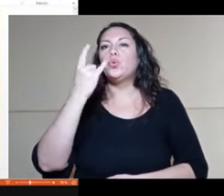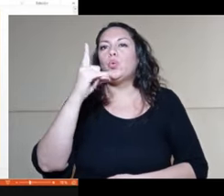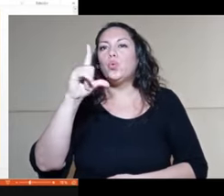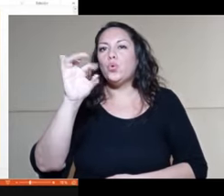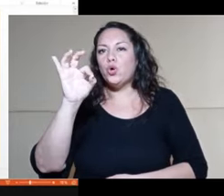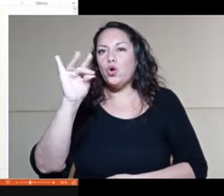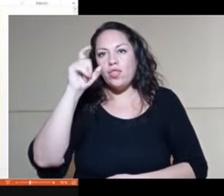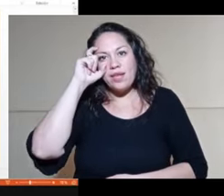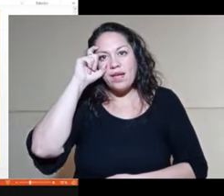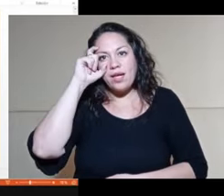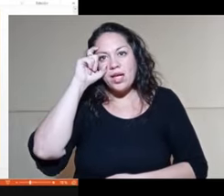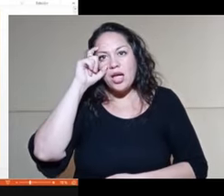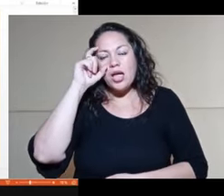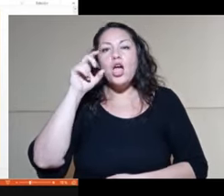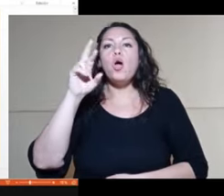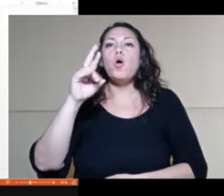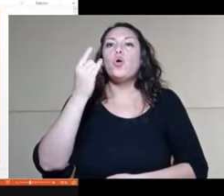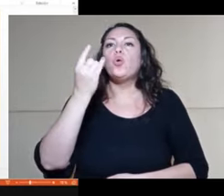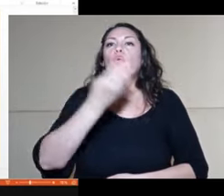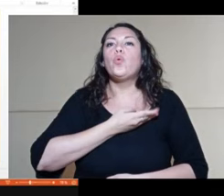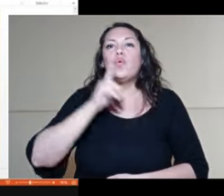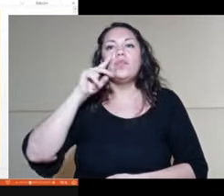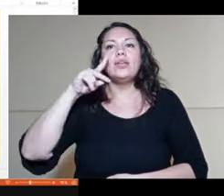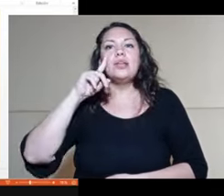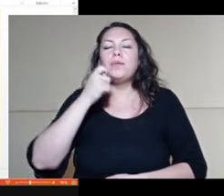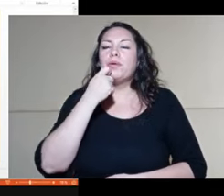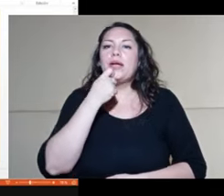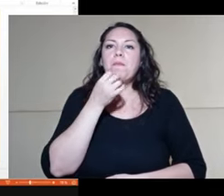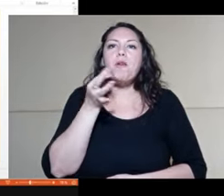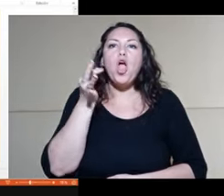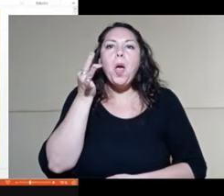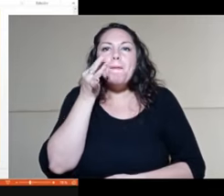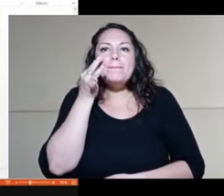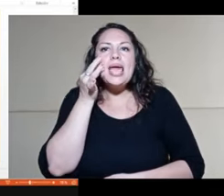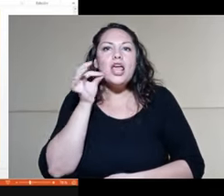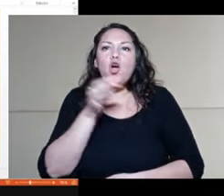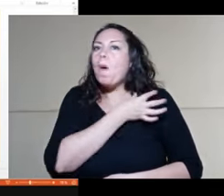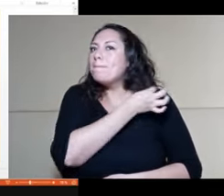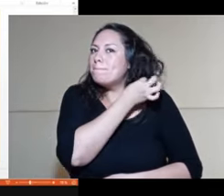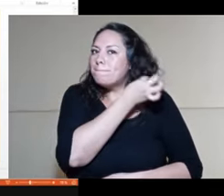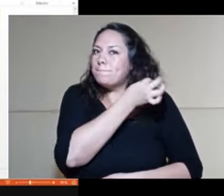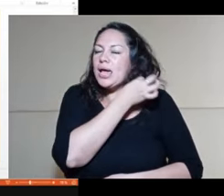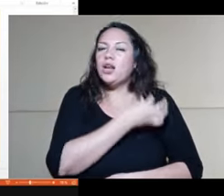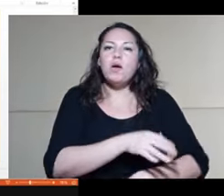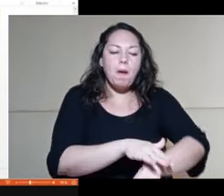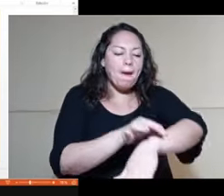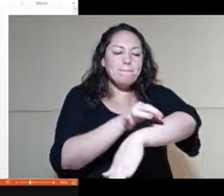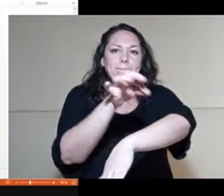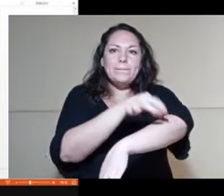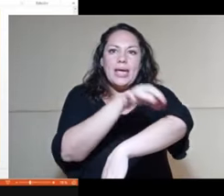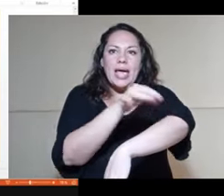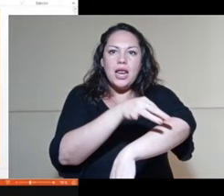Ruffini se encuentran sobre todo en la piel con pelos. ¿Ah? Piel con pelos, como pueden ser las piernas, los brazos,